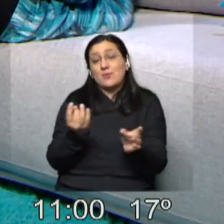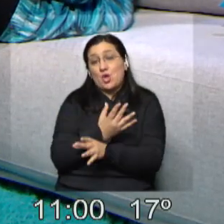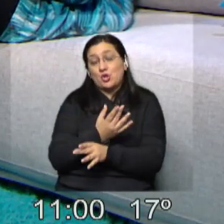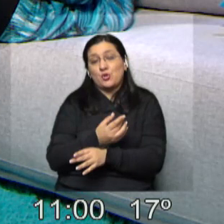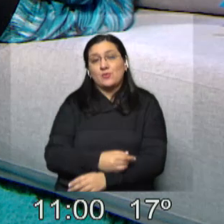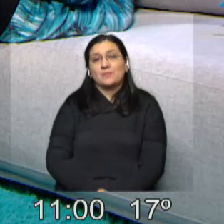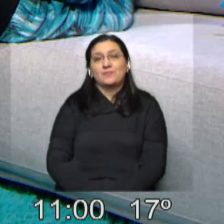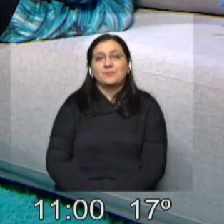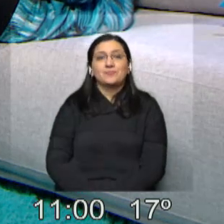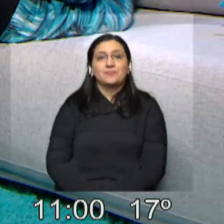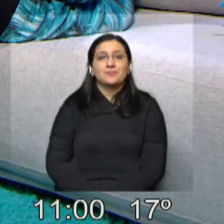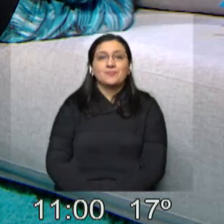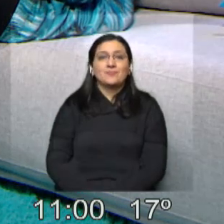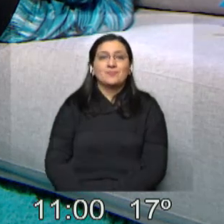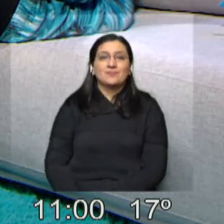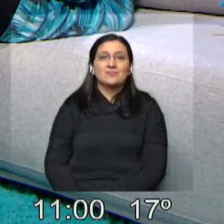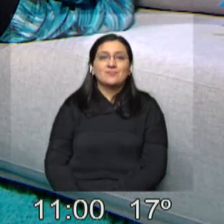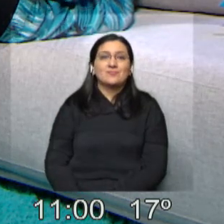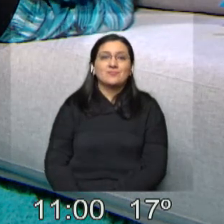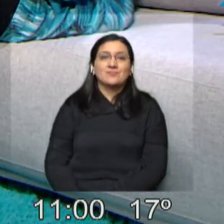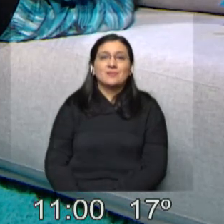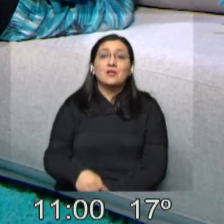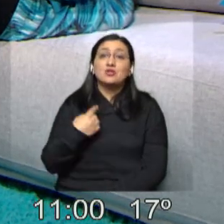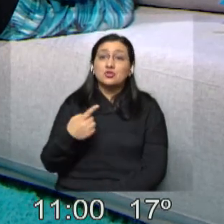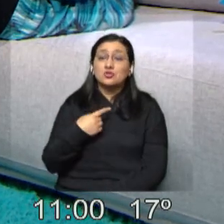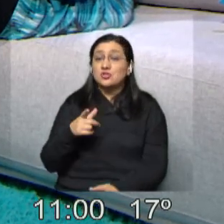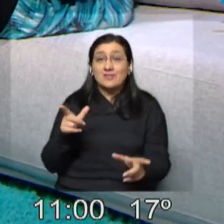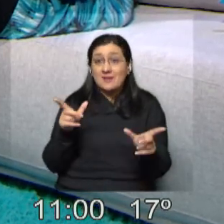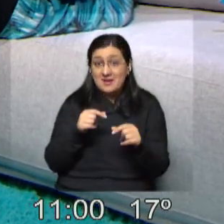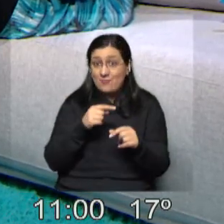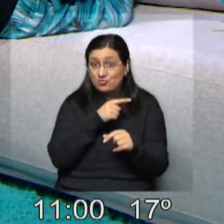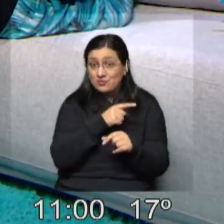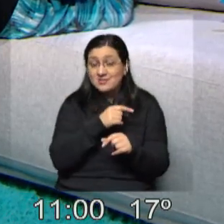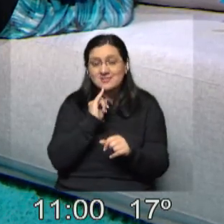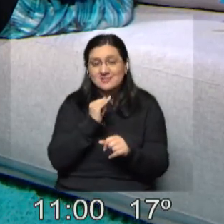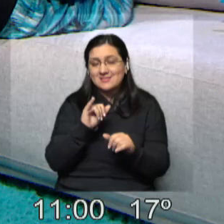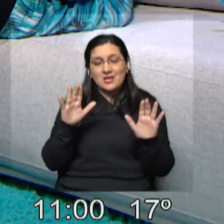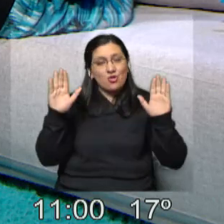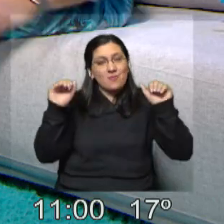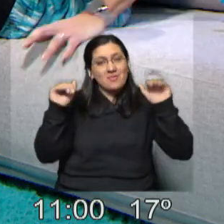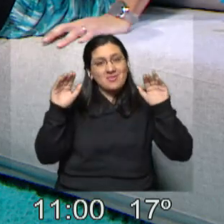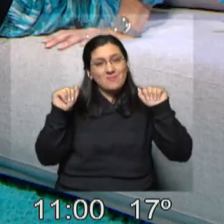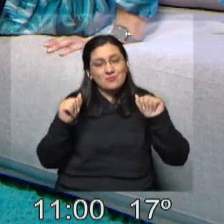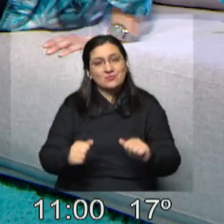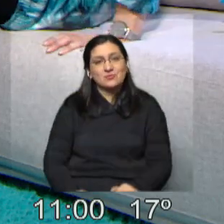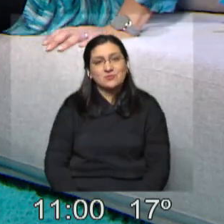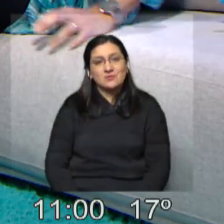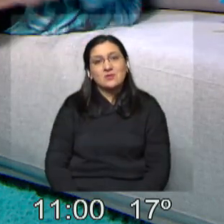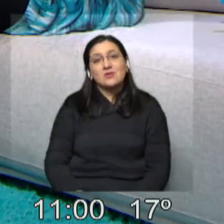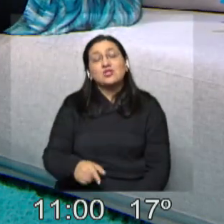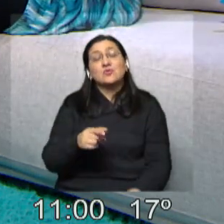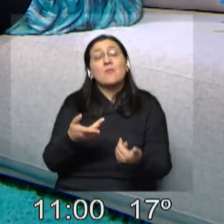Ríos, 16:55. Muy bien. ¿Y nosotros nos vamos con ella? ¿Después nos vamos? Sí, nosotros ya nos vamos. Entonces, yo voy a hacer una transmisión en vivo,